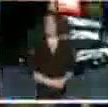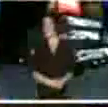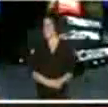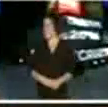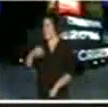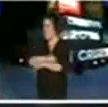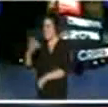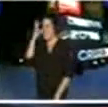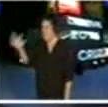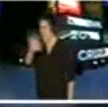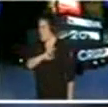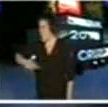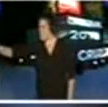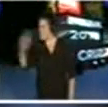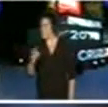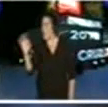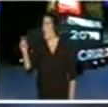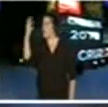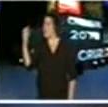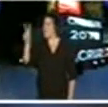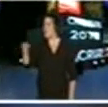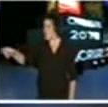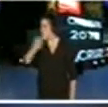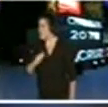Métase para adentro, señora, o me devuelve los 300 euros.